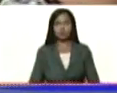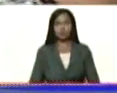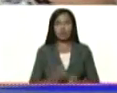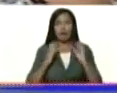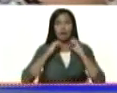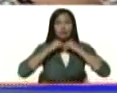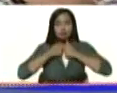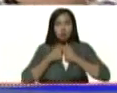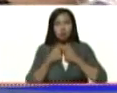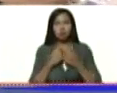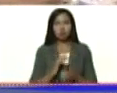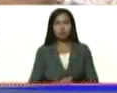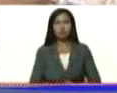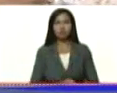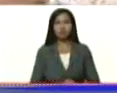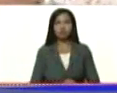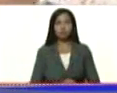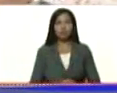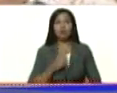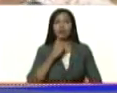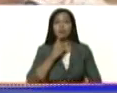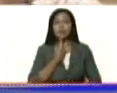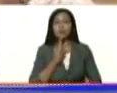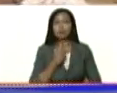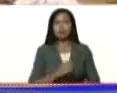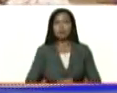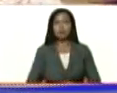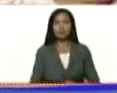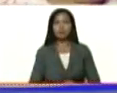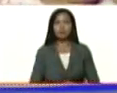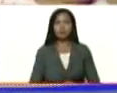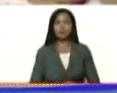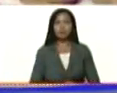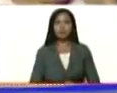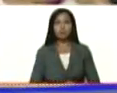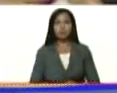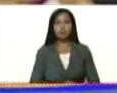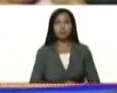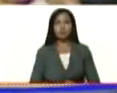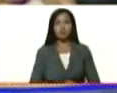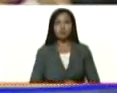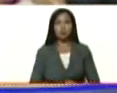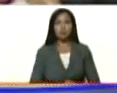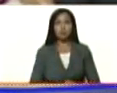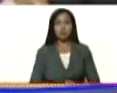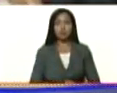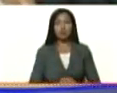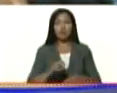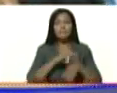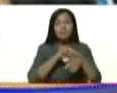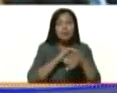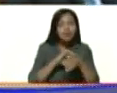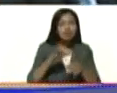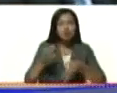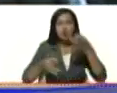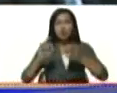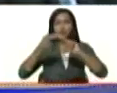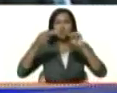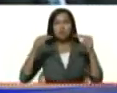Aristóbulo Turi, Vladimir Padrino López, Néstor Reverol, Ricardo